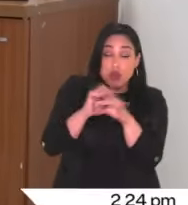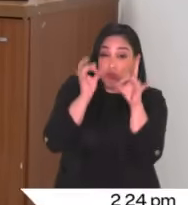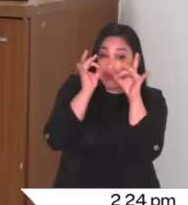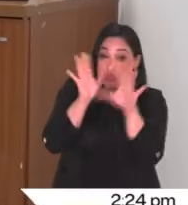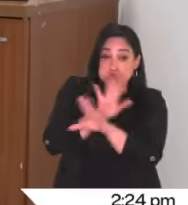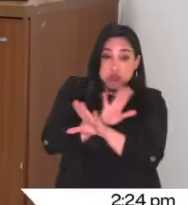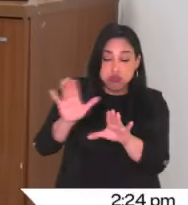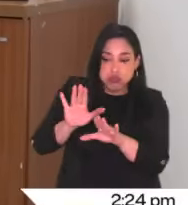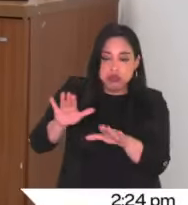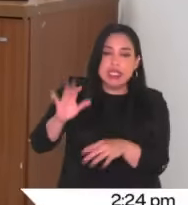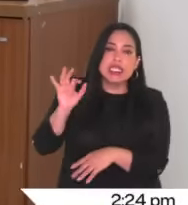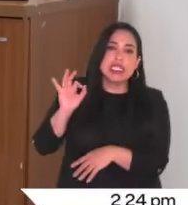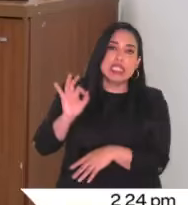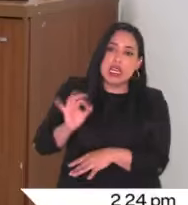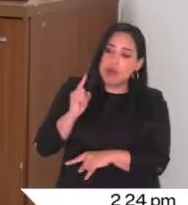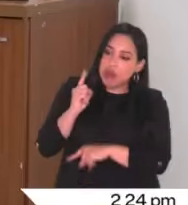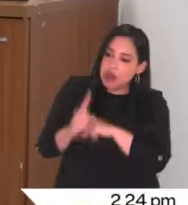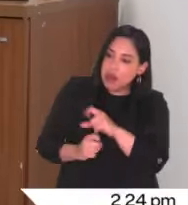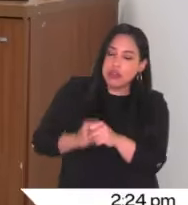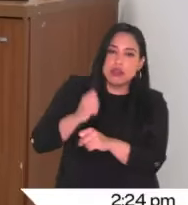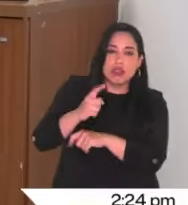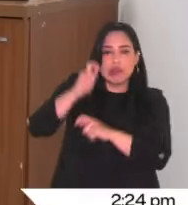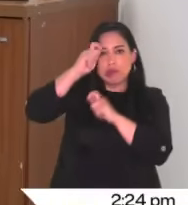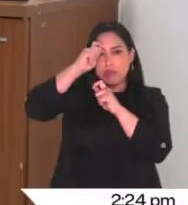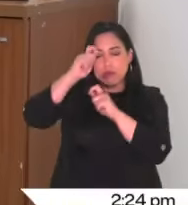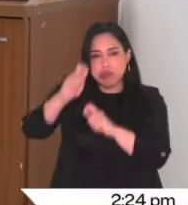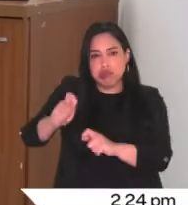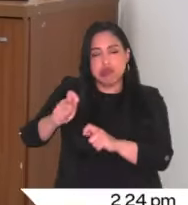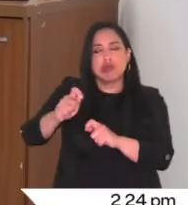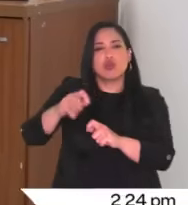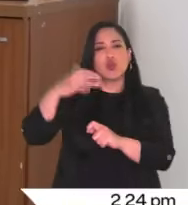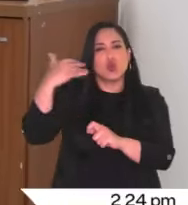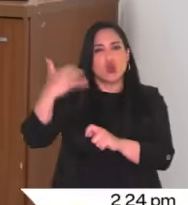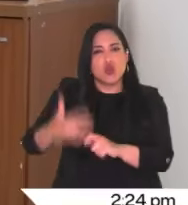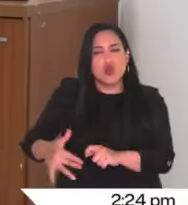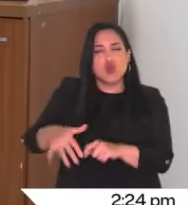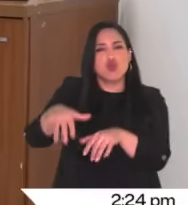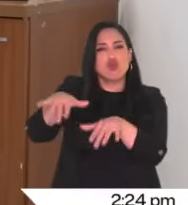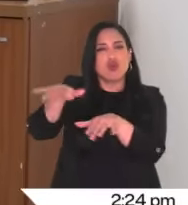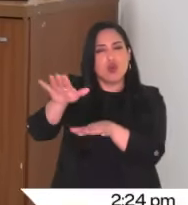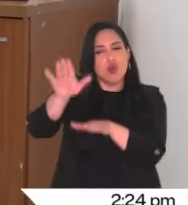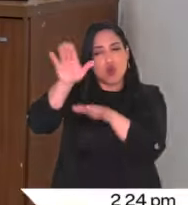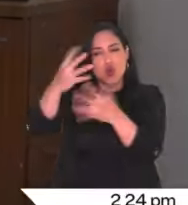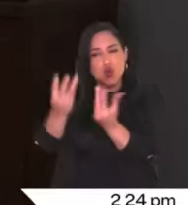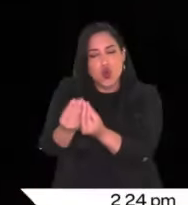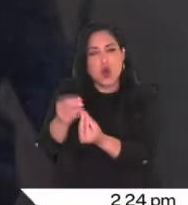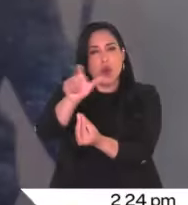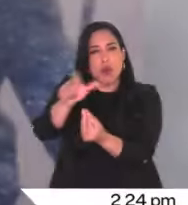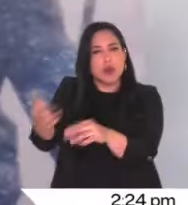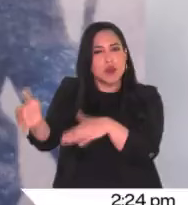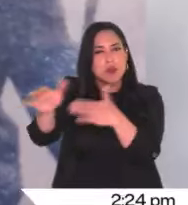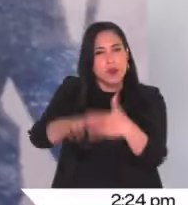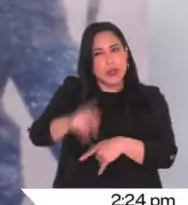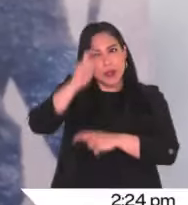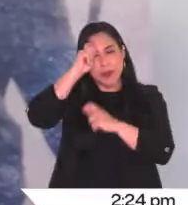viene conmemorando acá en el municipio simbólicamente una conmemoración en honor a esas víctimas.